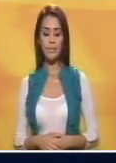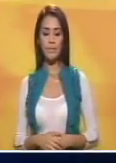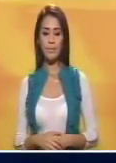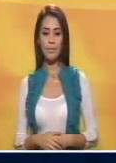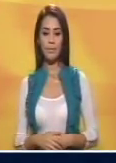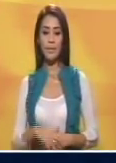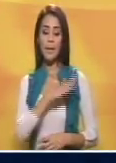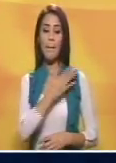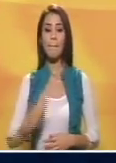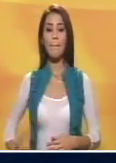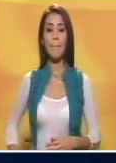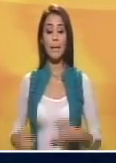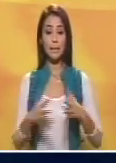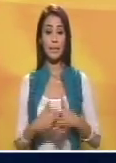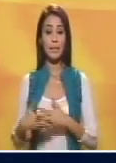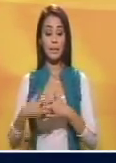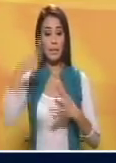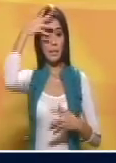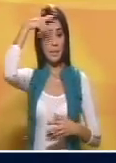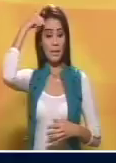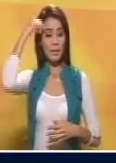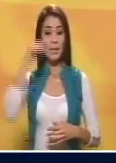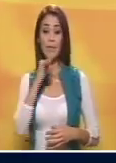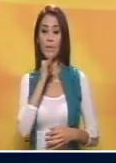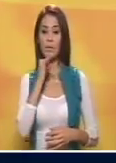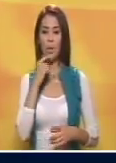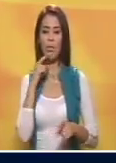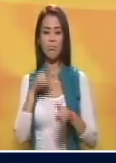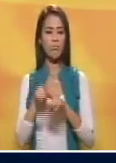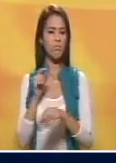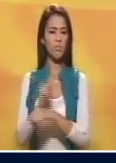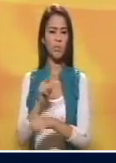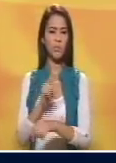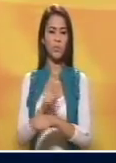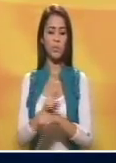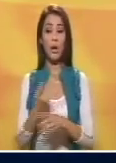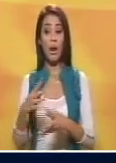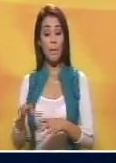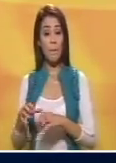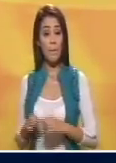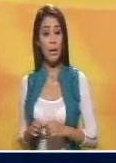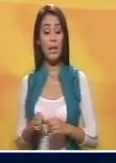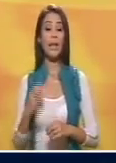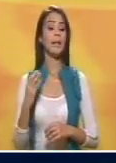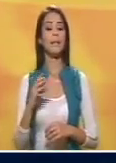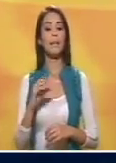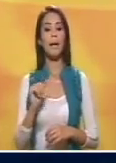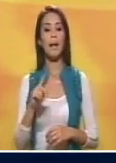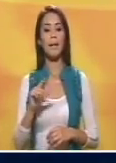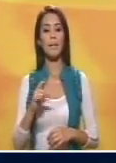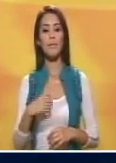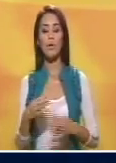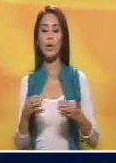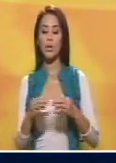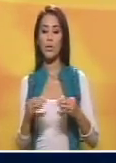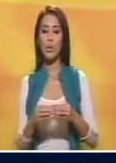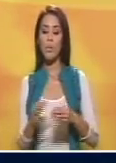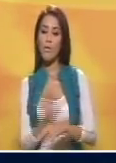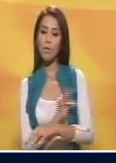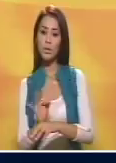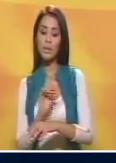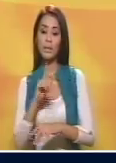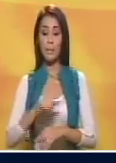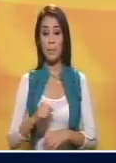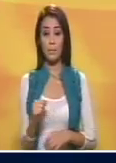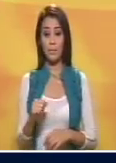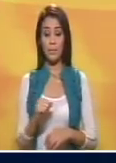El presidente de Estados Unidos, Donald Trump, amenazó con retirar de California el apoyo de la patrulla fronteriza y los